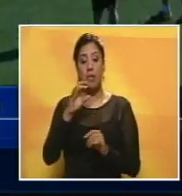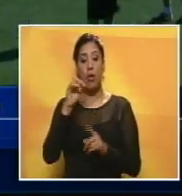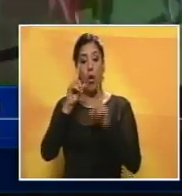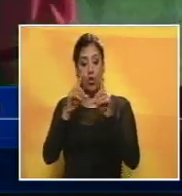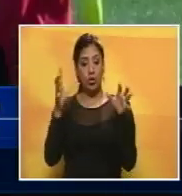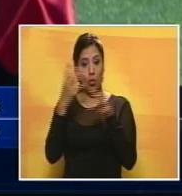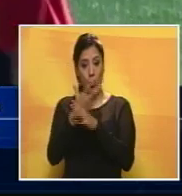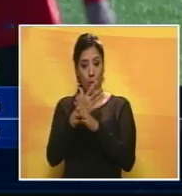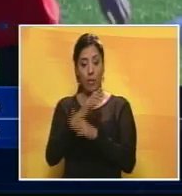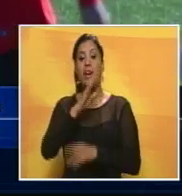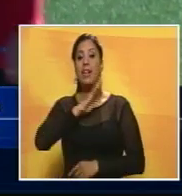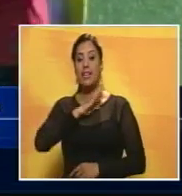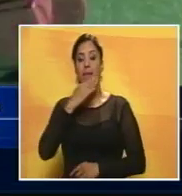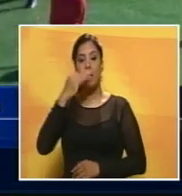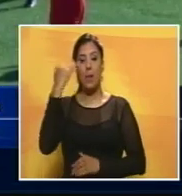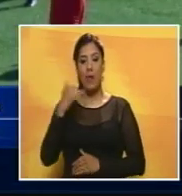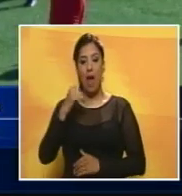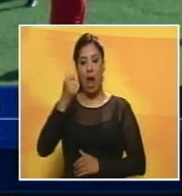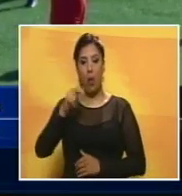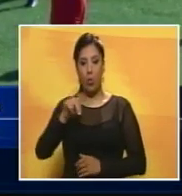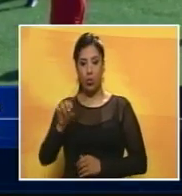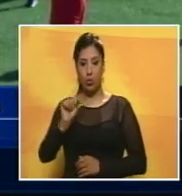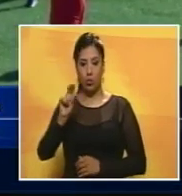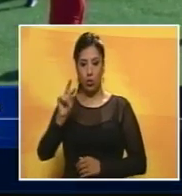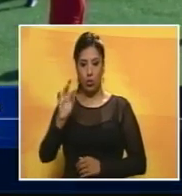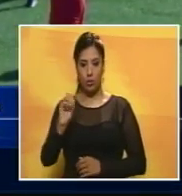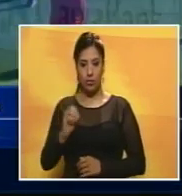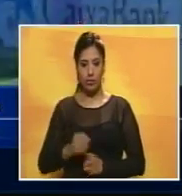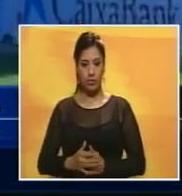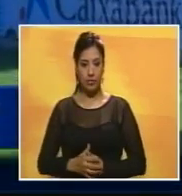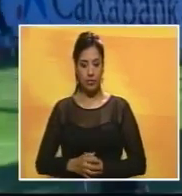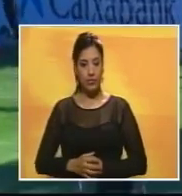oncena colchonera será baja el argentino Augusto Fernández.